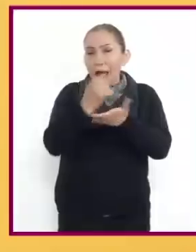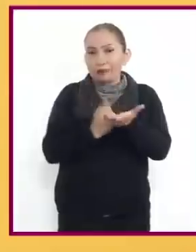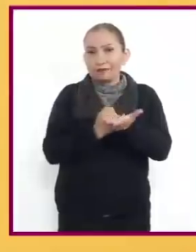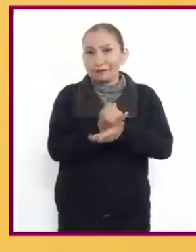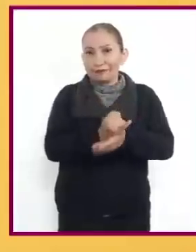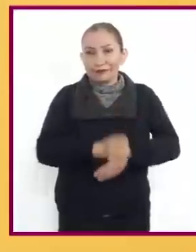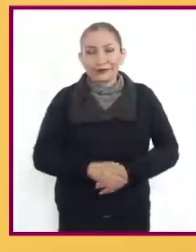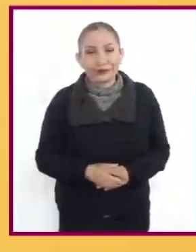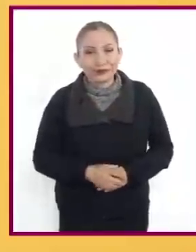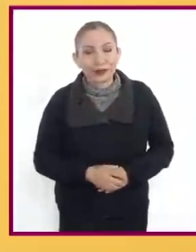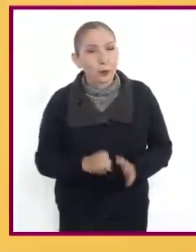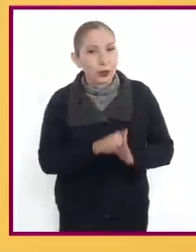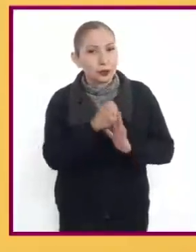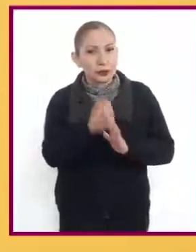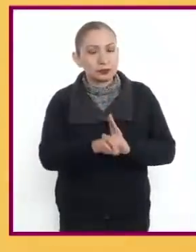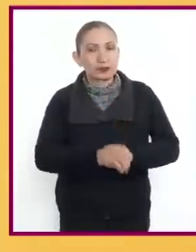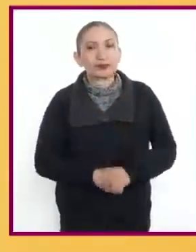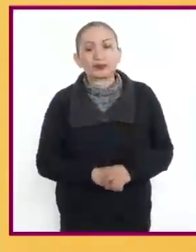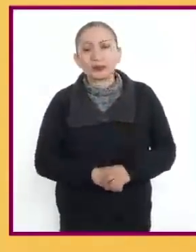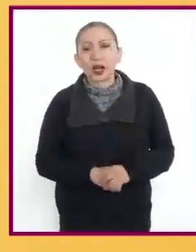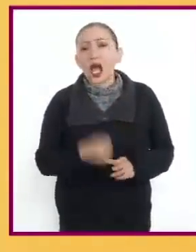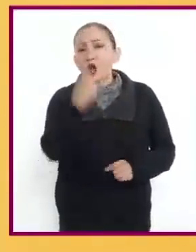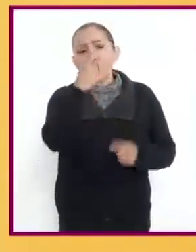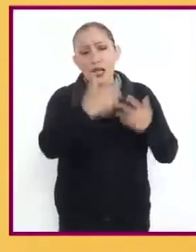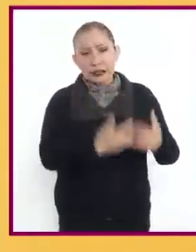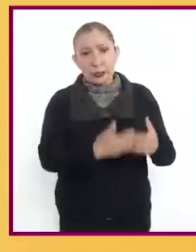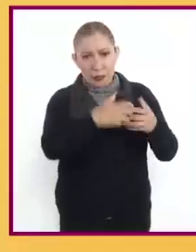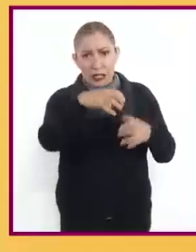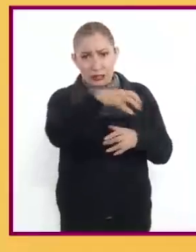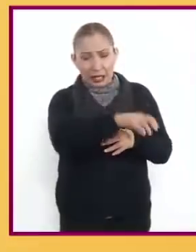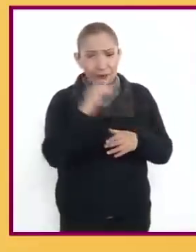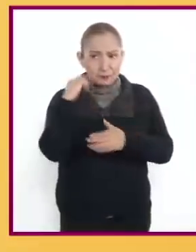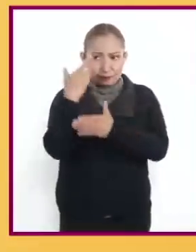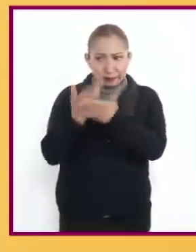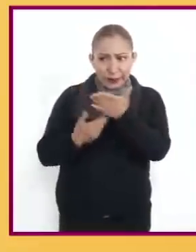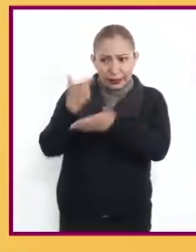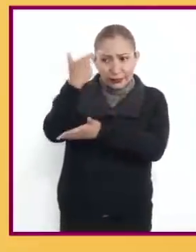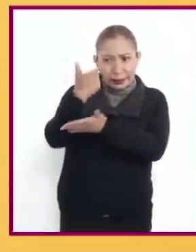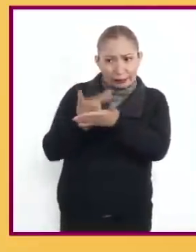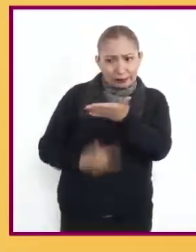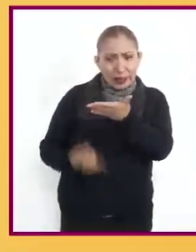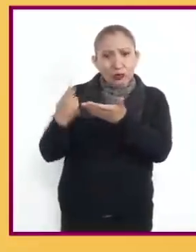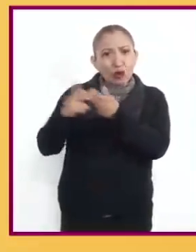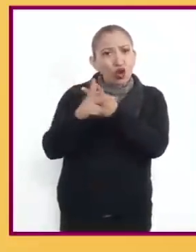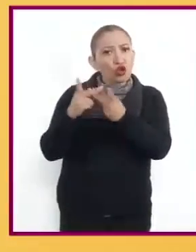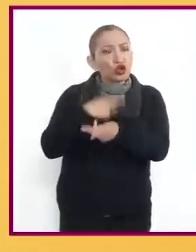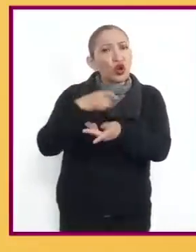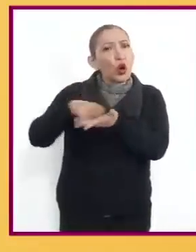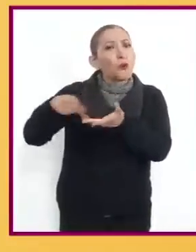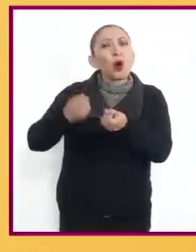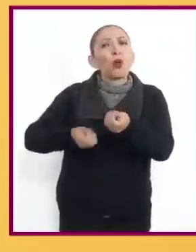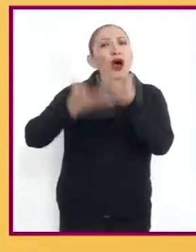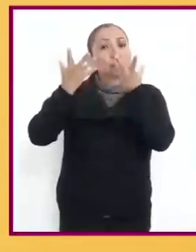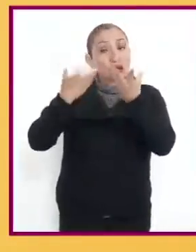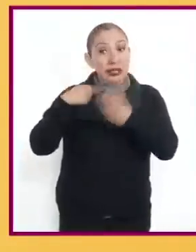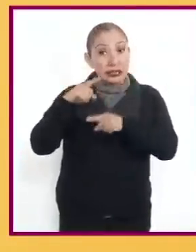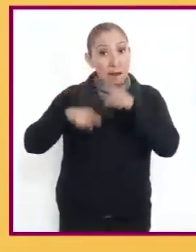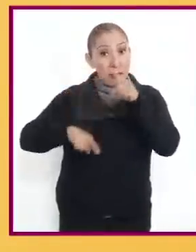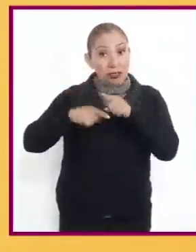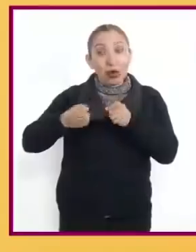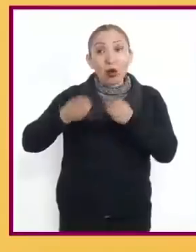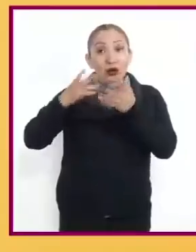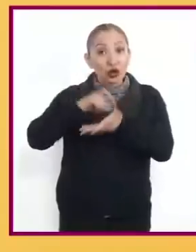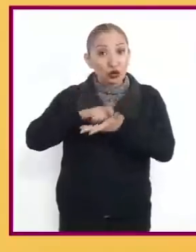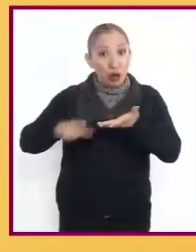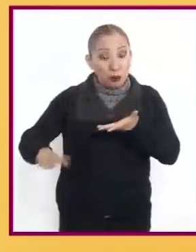decisiones. Por ejemplo, algunas empresas registran los datos de consumo de su producto y con base en ellos